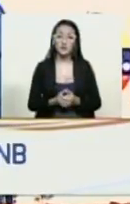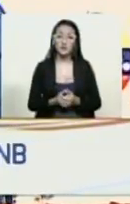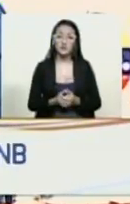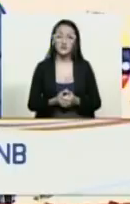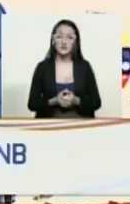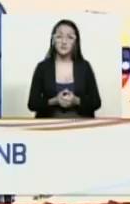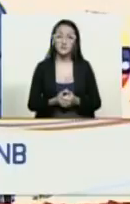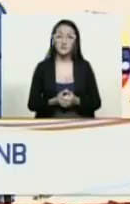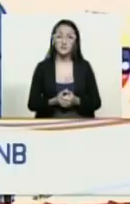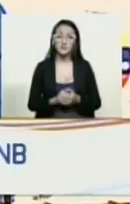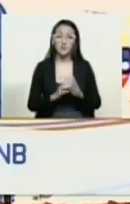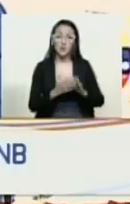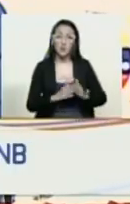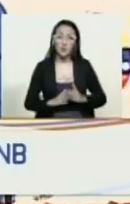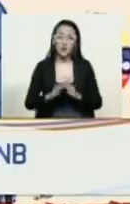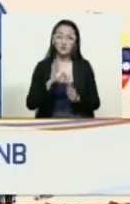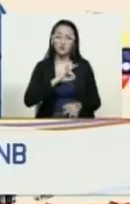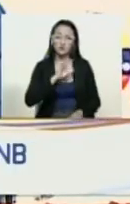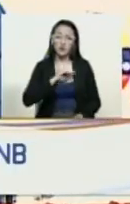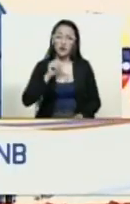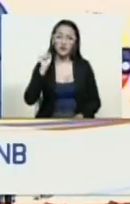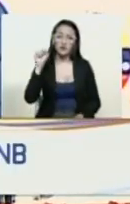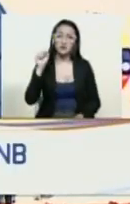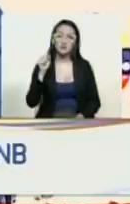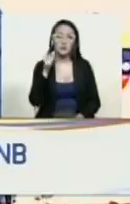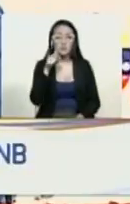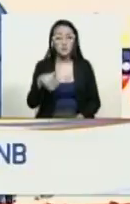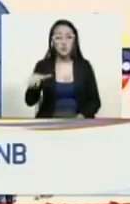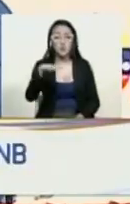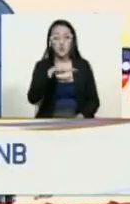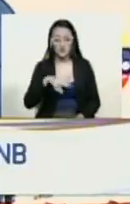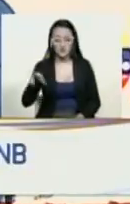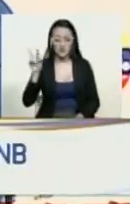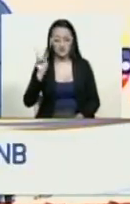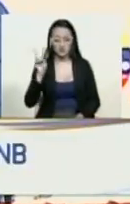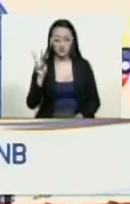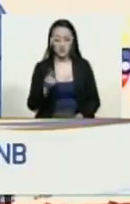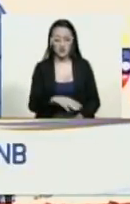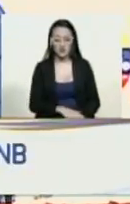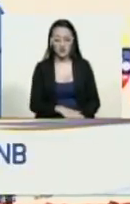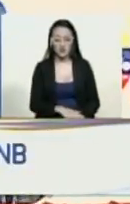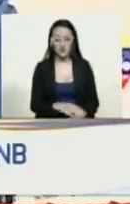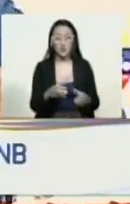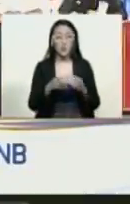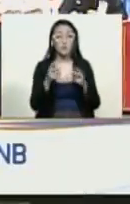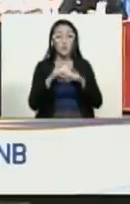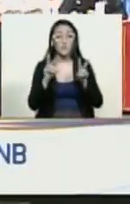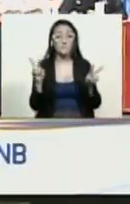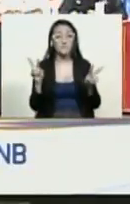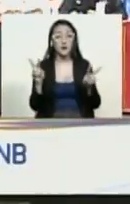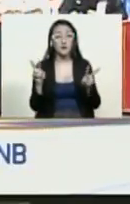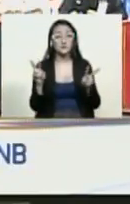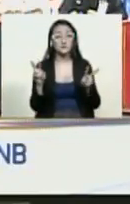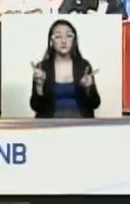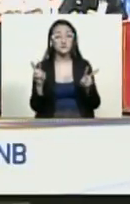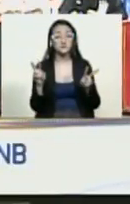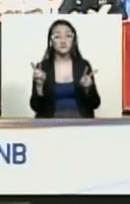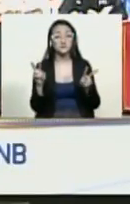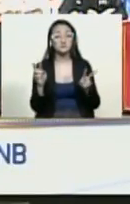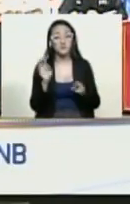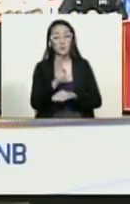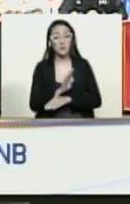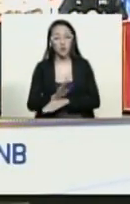concepto comunero, socialista, al pueblo de Venezuela. Y los cuadrantes de paz, el territorio para